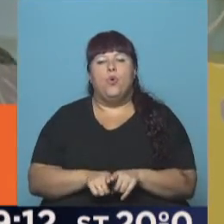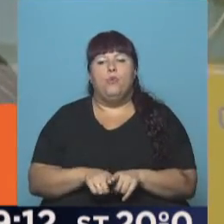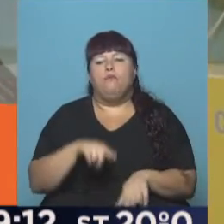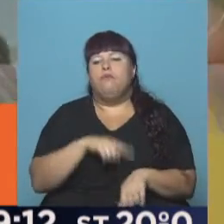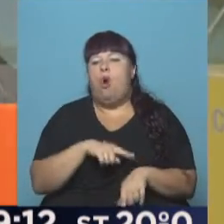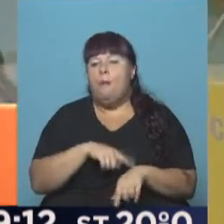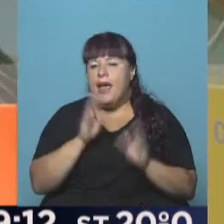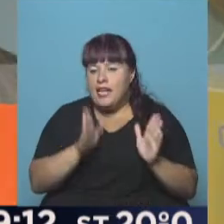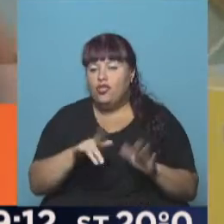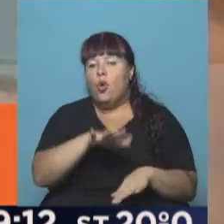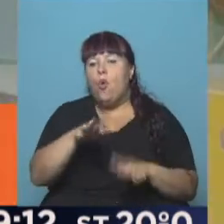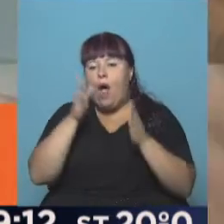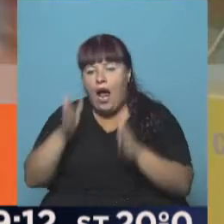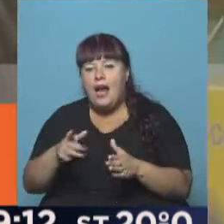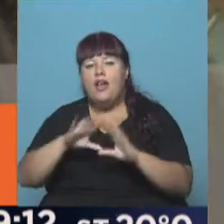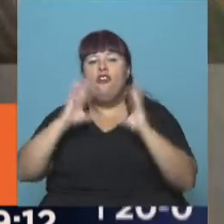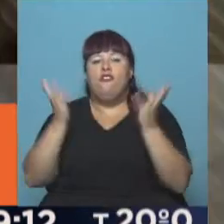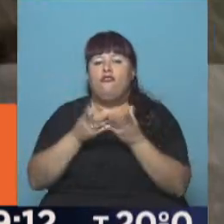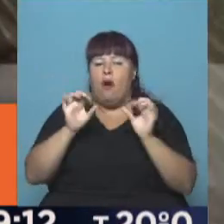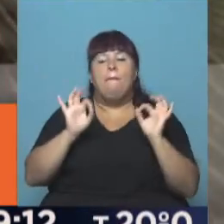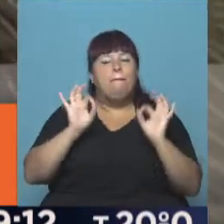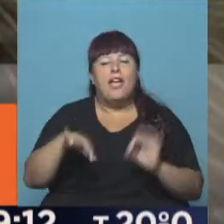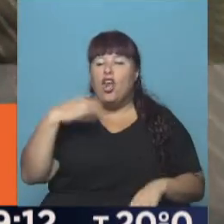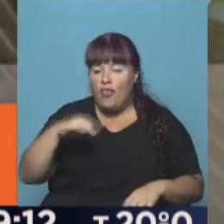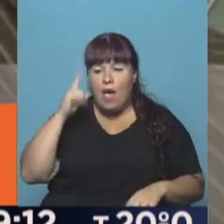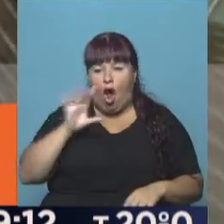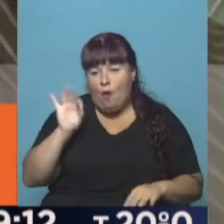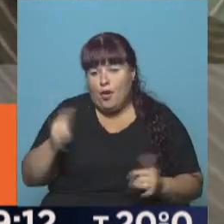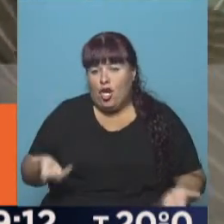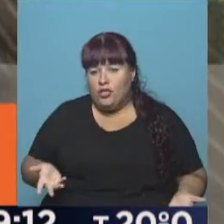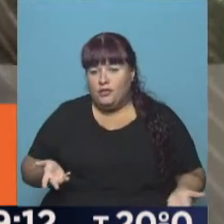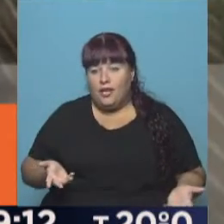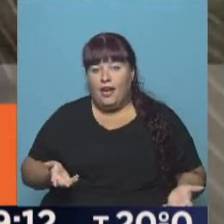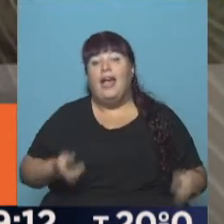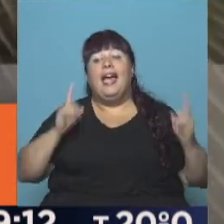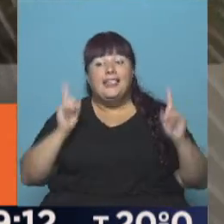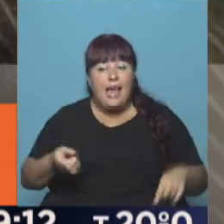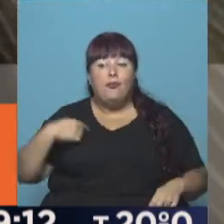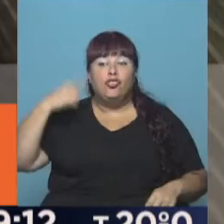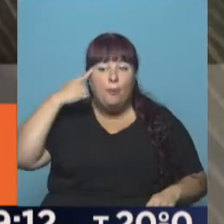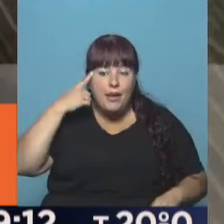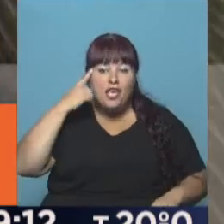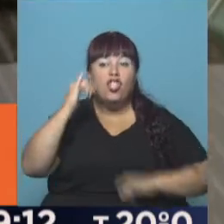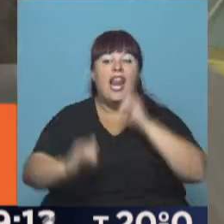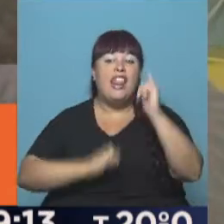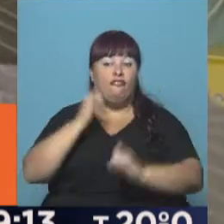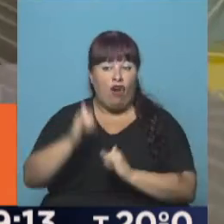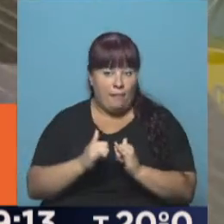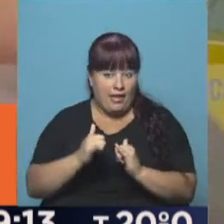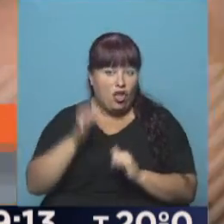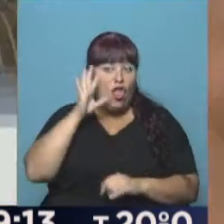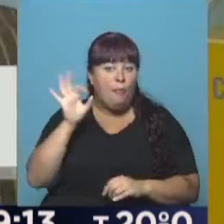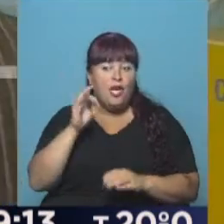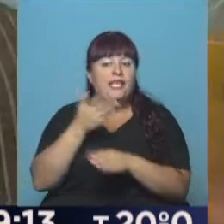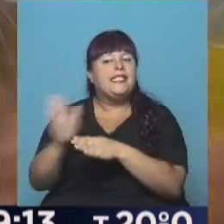en un momento determinado, en un espacio determinado, en un formato determinado, pero tenemos que tener opinión. Y también creo que la información de la